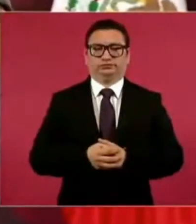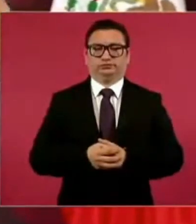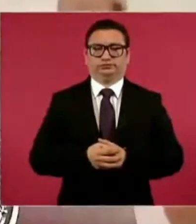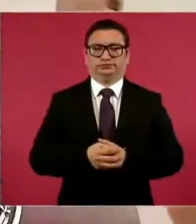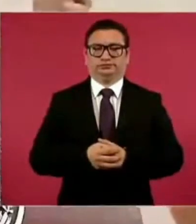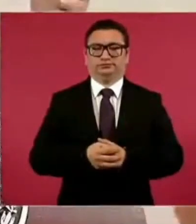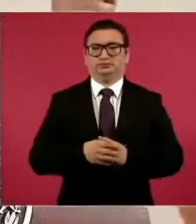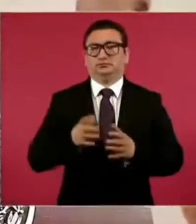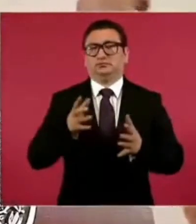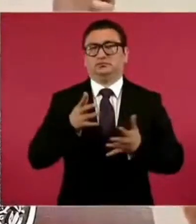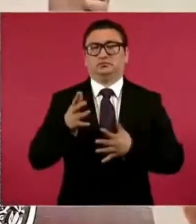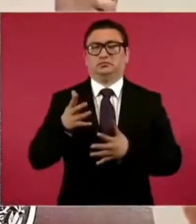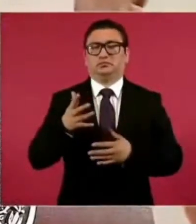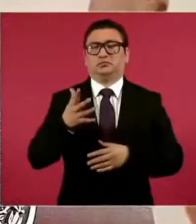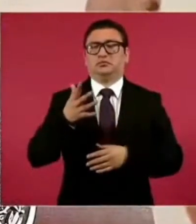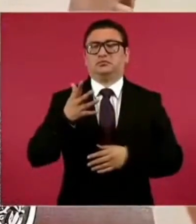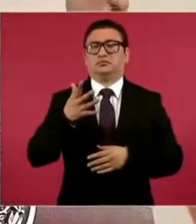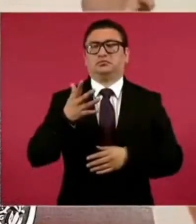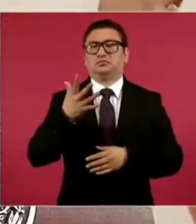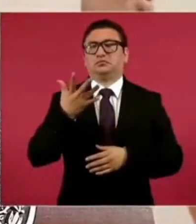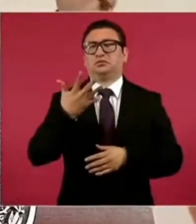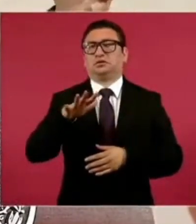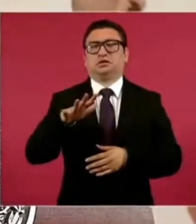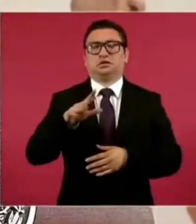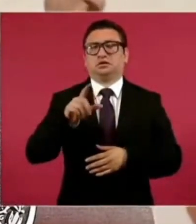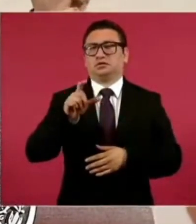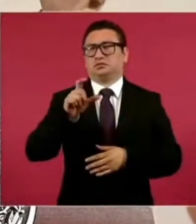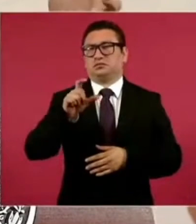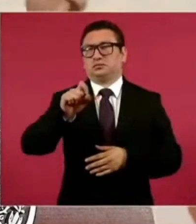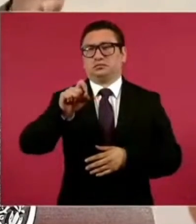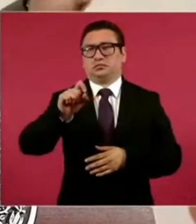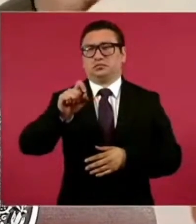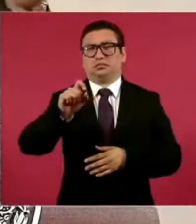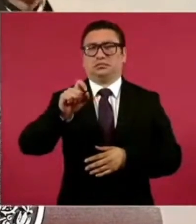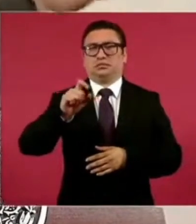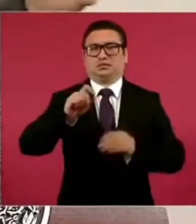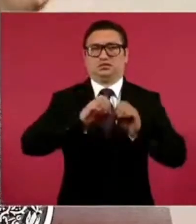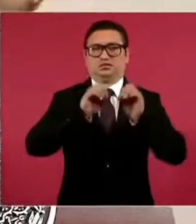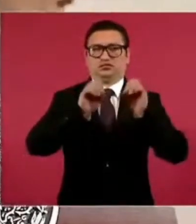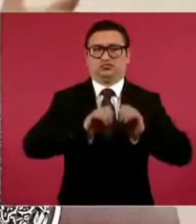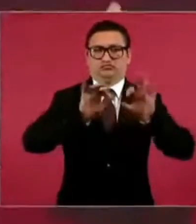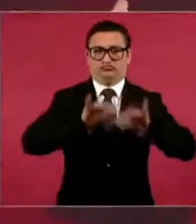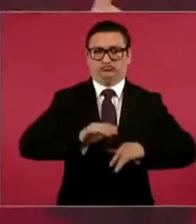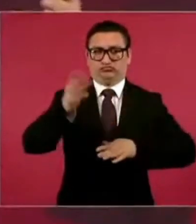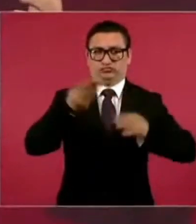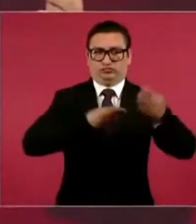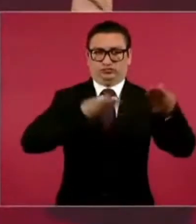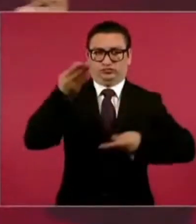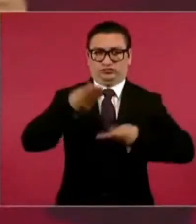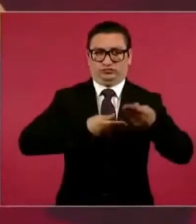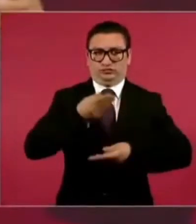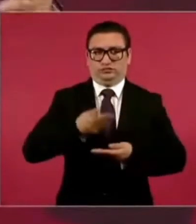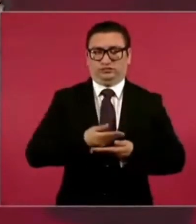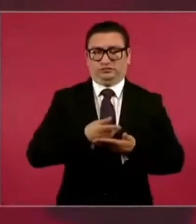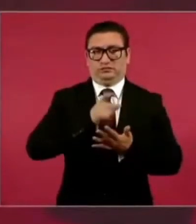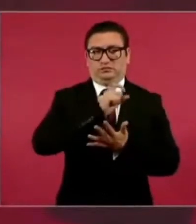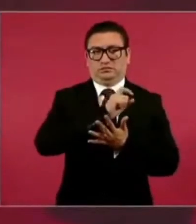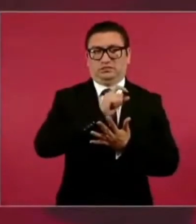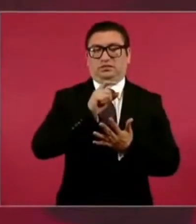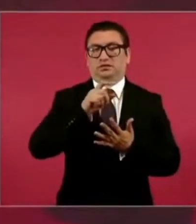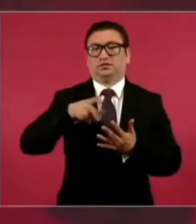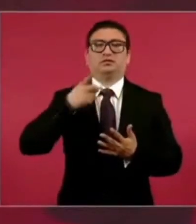hasta 10, 20 oficios de esos, de 20